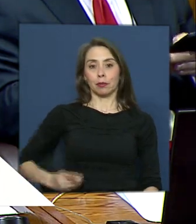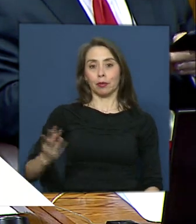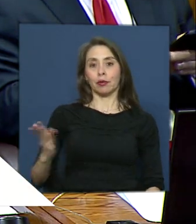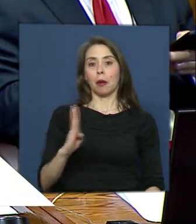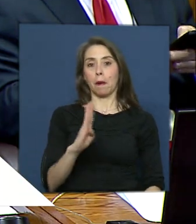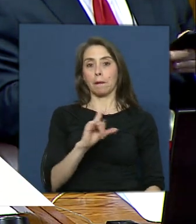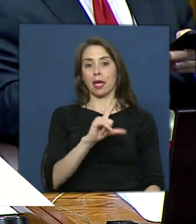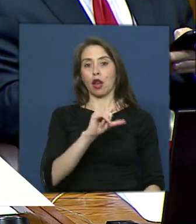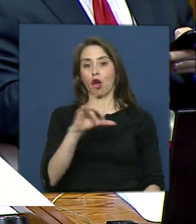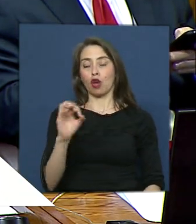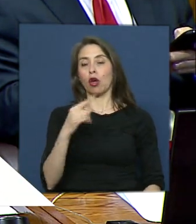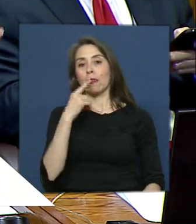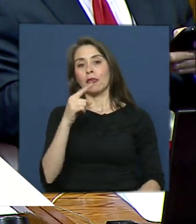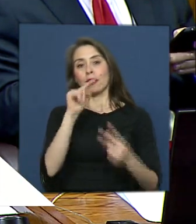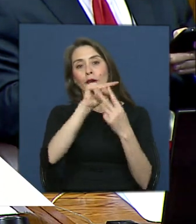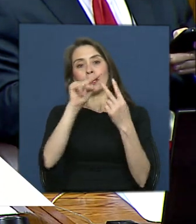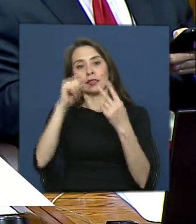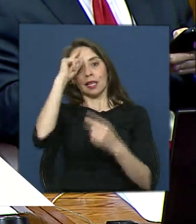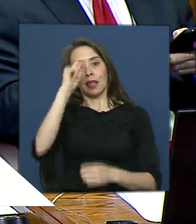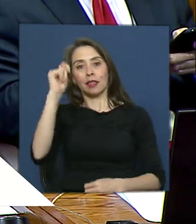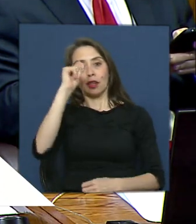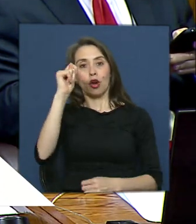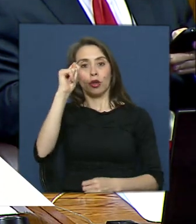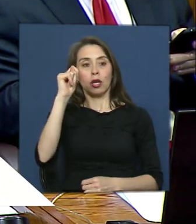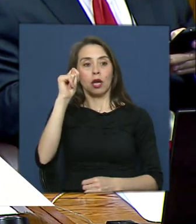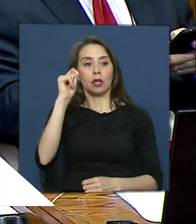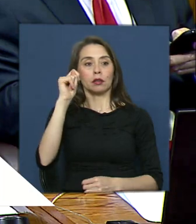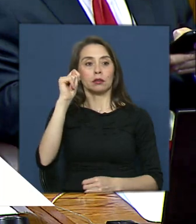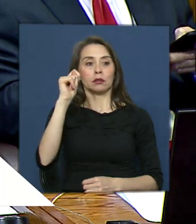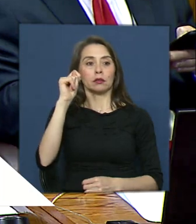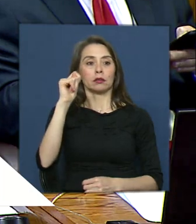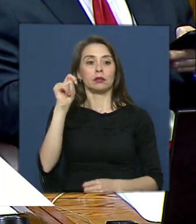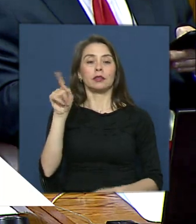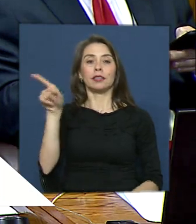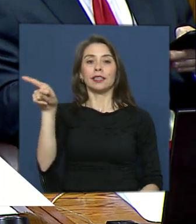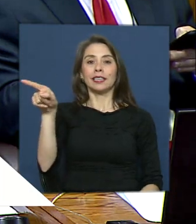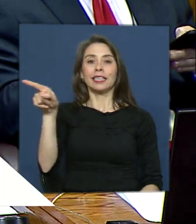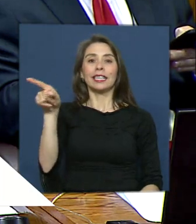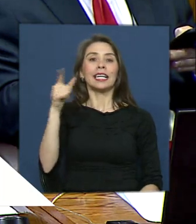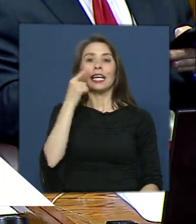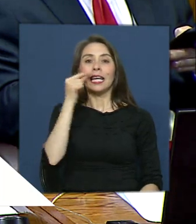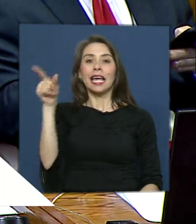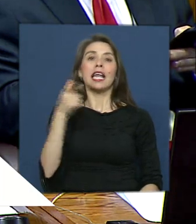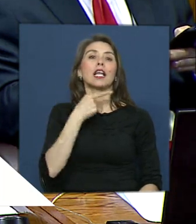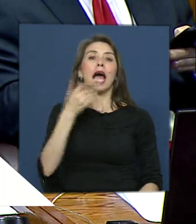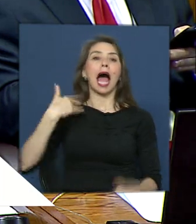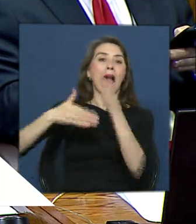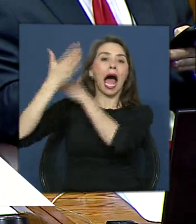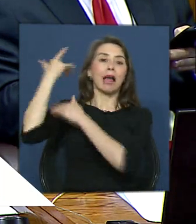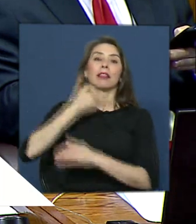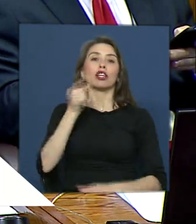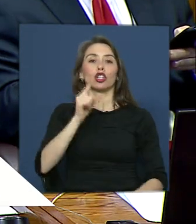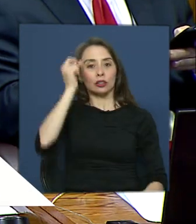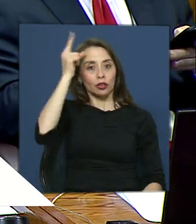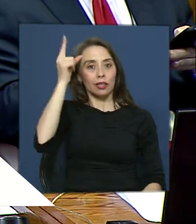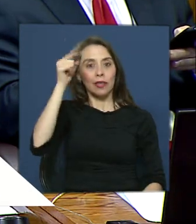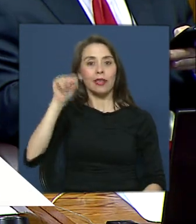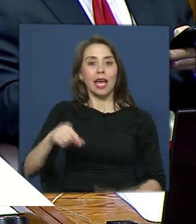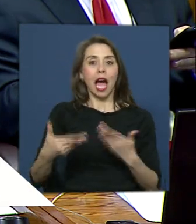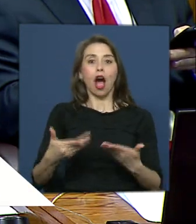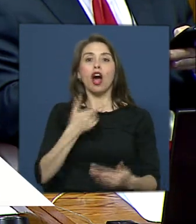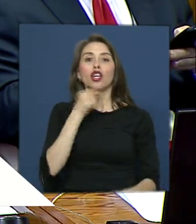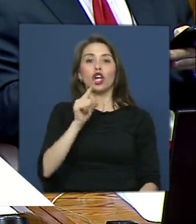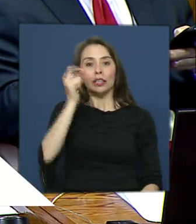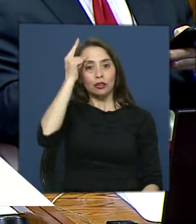las hipótesis, bueno, no ha querido entenderlo, no quiere entenderlo, pero como yo sé que es inteligente lo